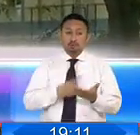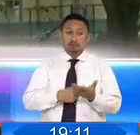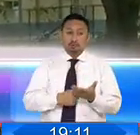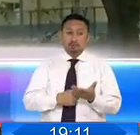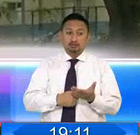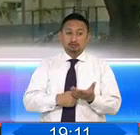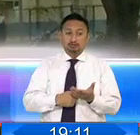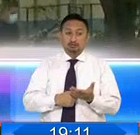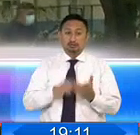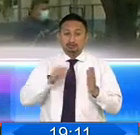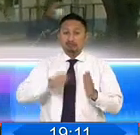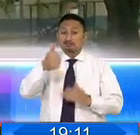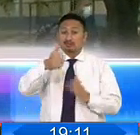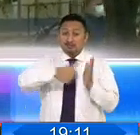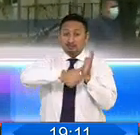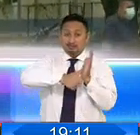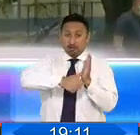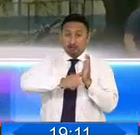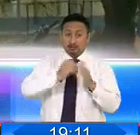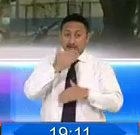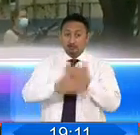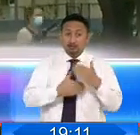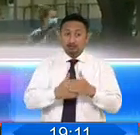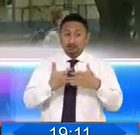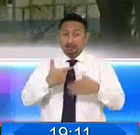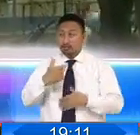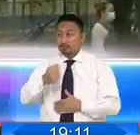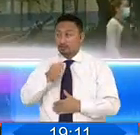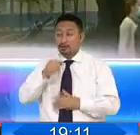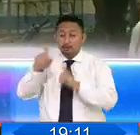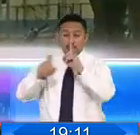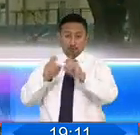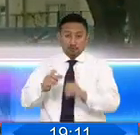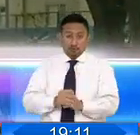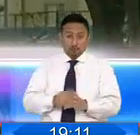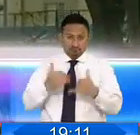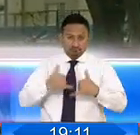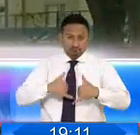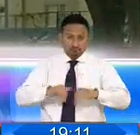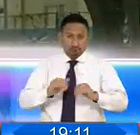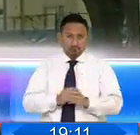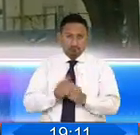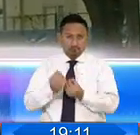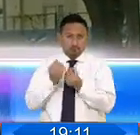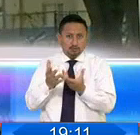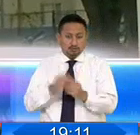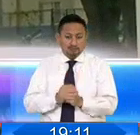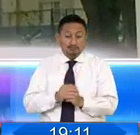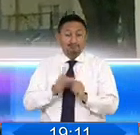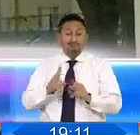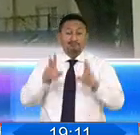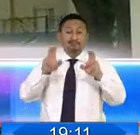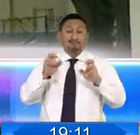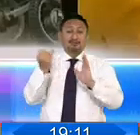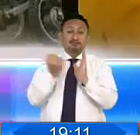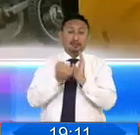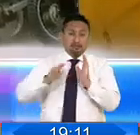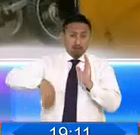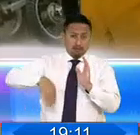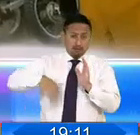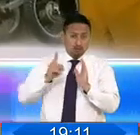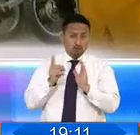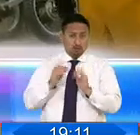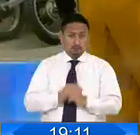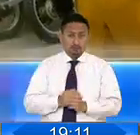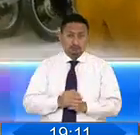acuerdo a las necrodactilias y después de eso que ya con las entrevistas de los familiares y seguido dándola. Eso no ha habido un atraso en el tema de identificación.